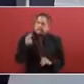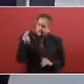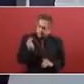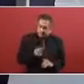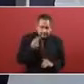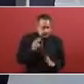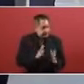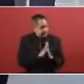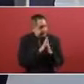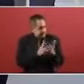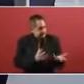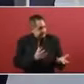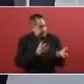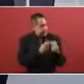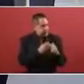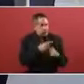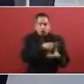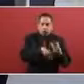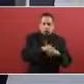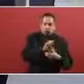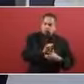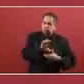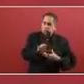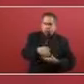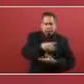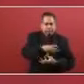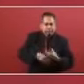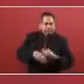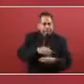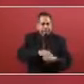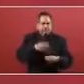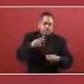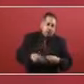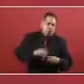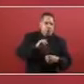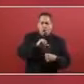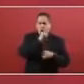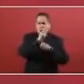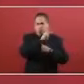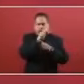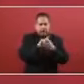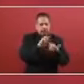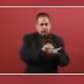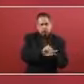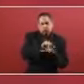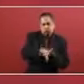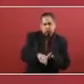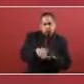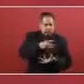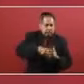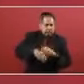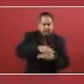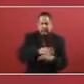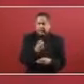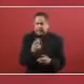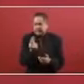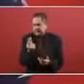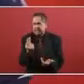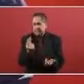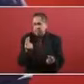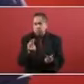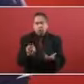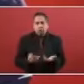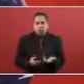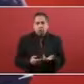Necesitamos la inversión privada, nacional y extranjera. Y también aclaro,